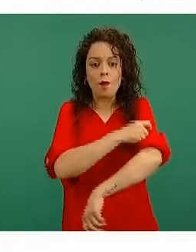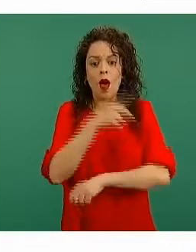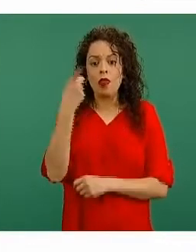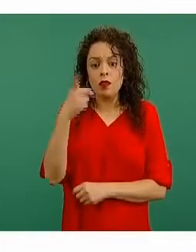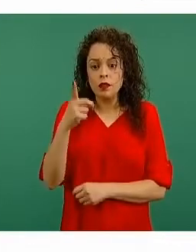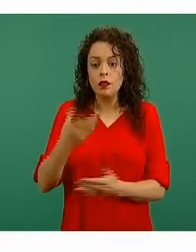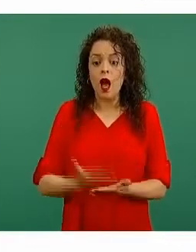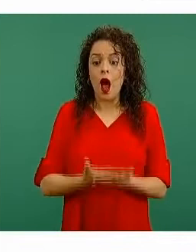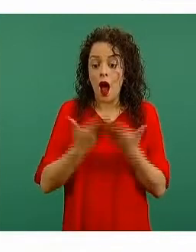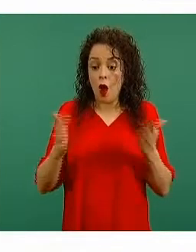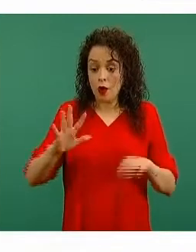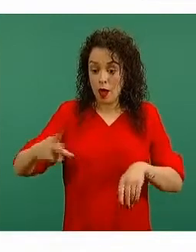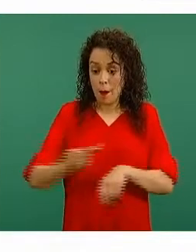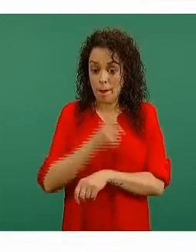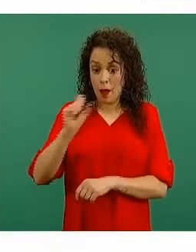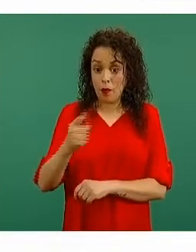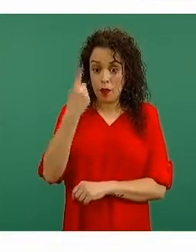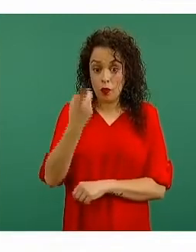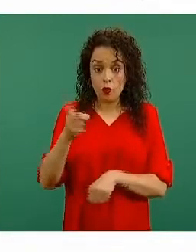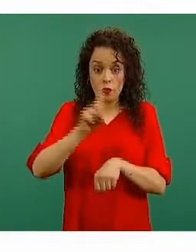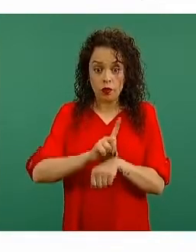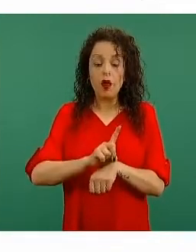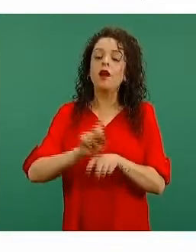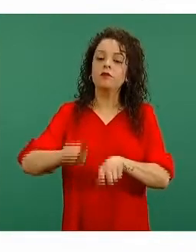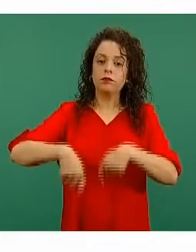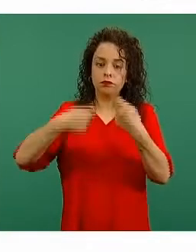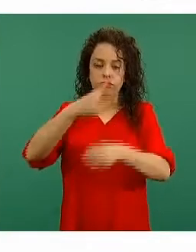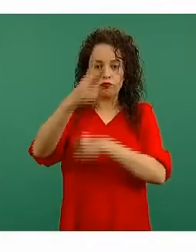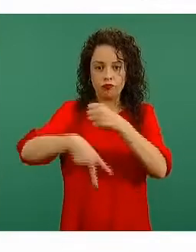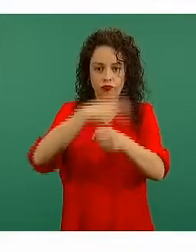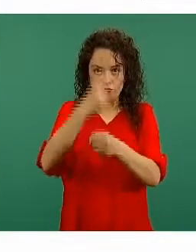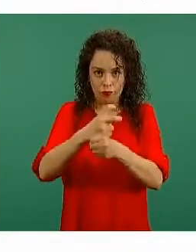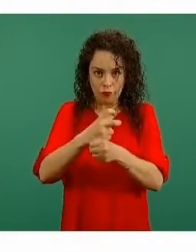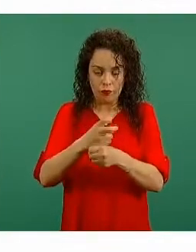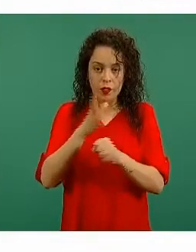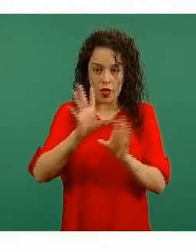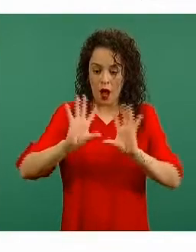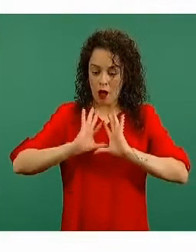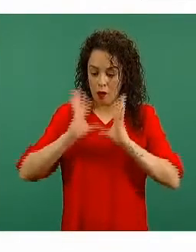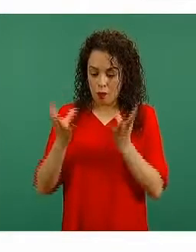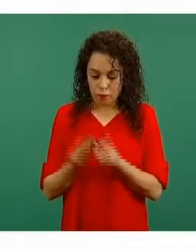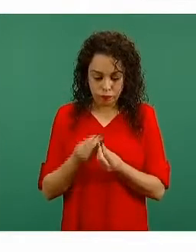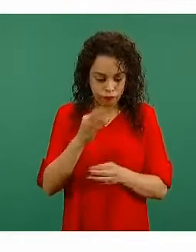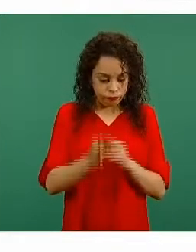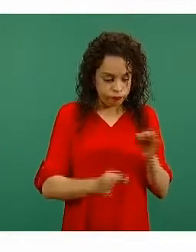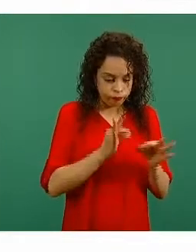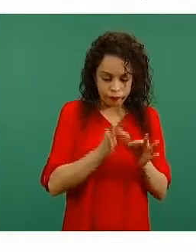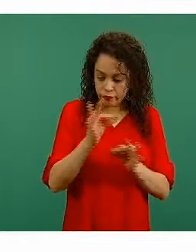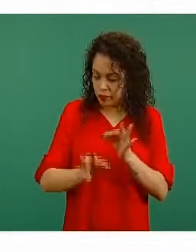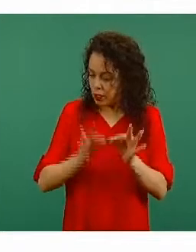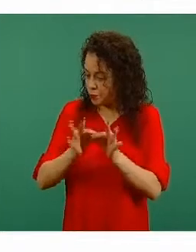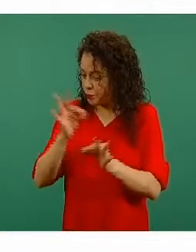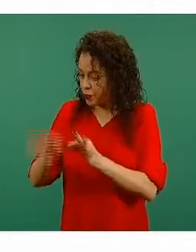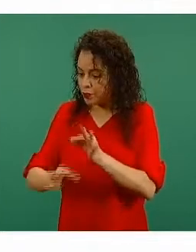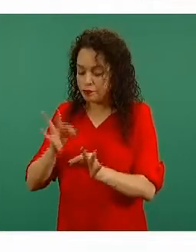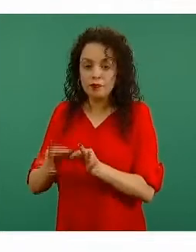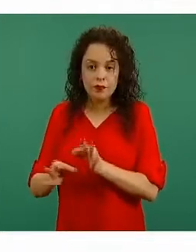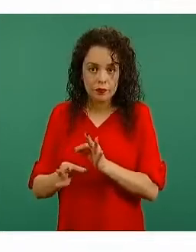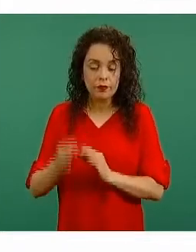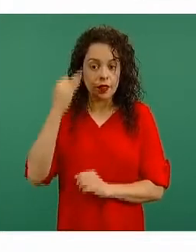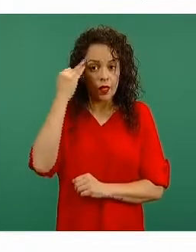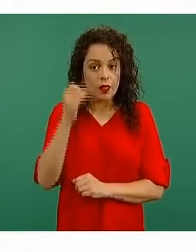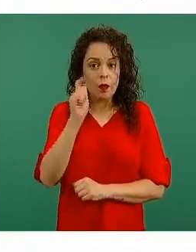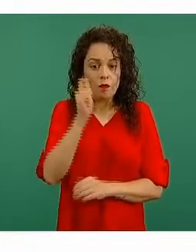han pasado 21 días y se les está poniendo la segunda dosis. Ya quedaron completamente cubiertas, ya van a tener en un